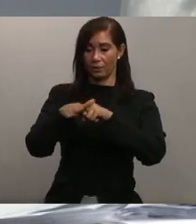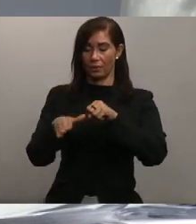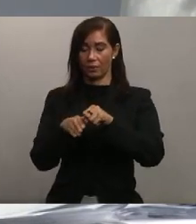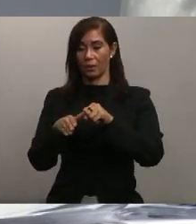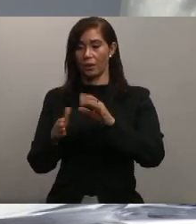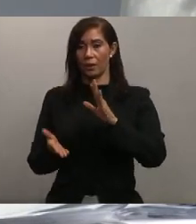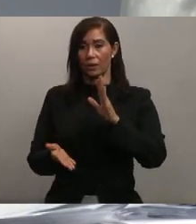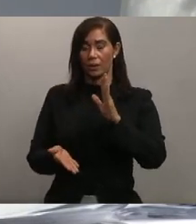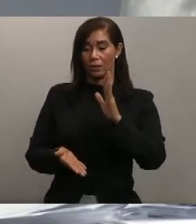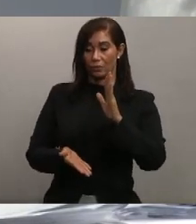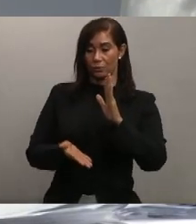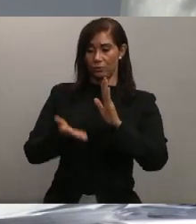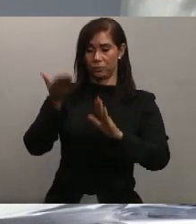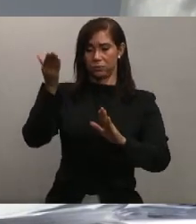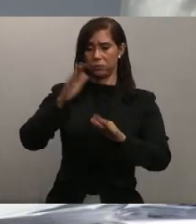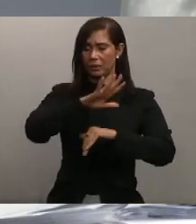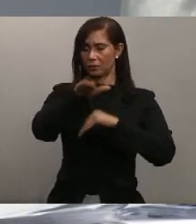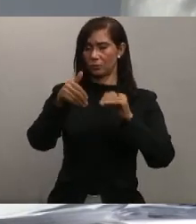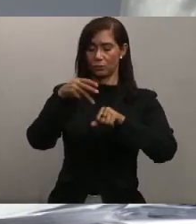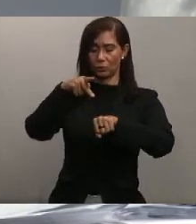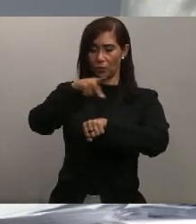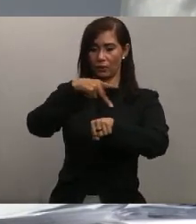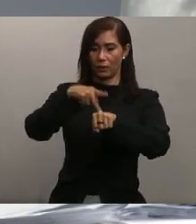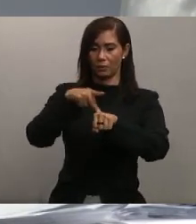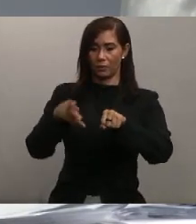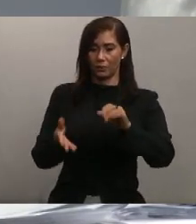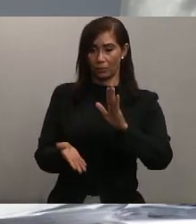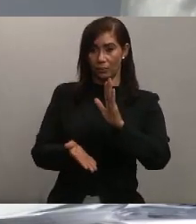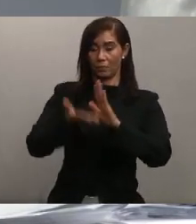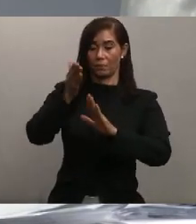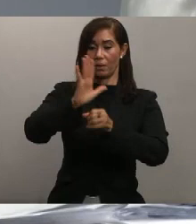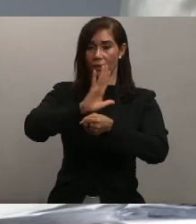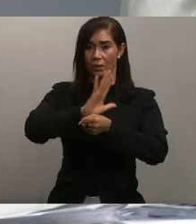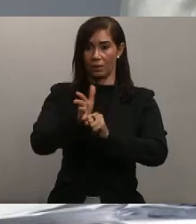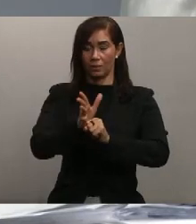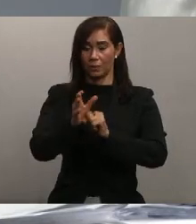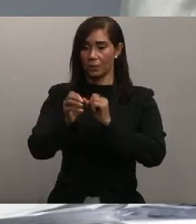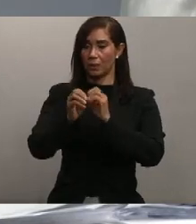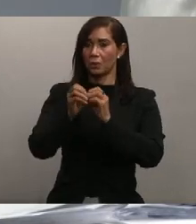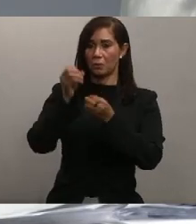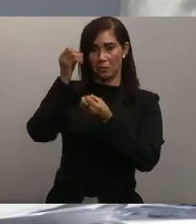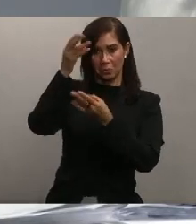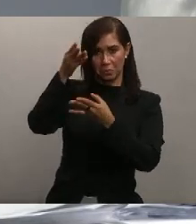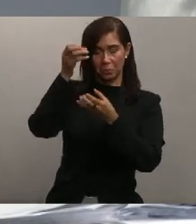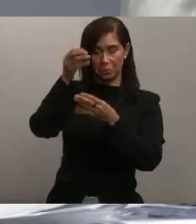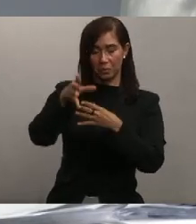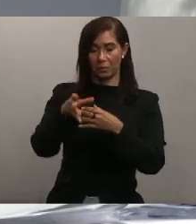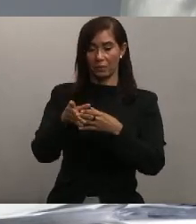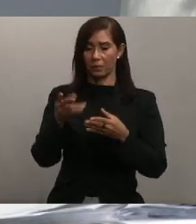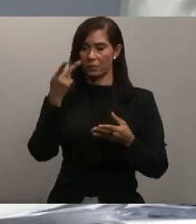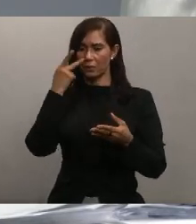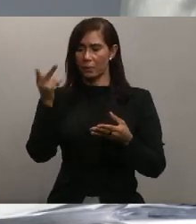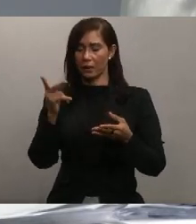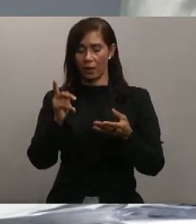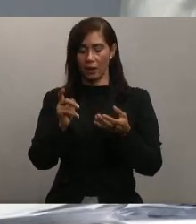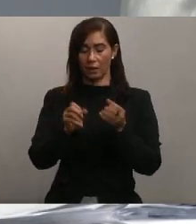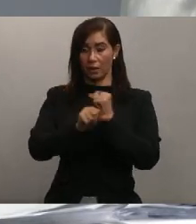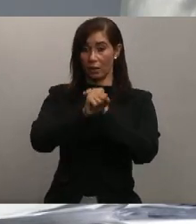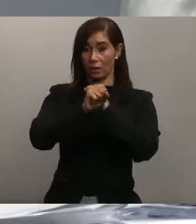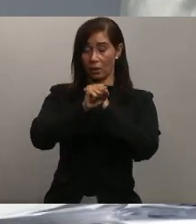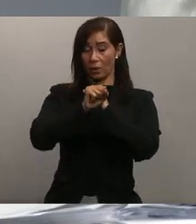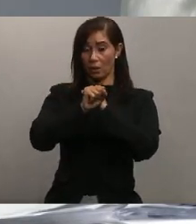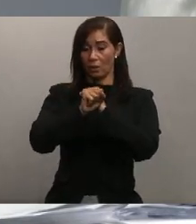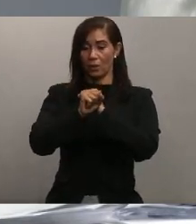producido en todas las provincias del país, con lo cual verán modificado el número